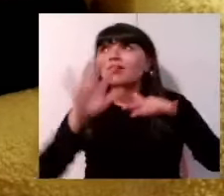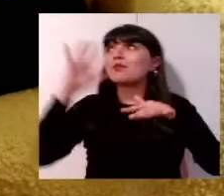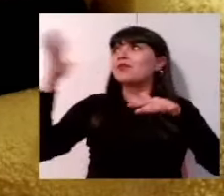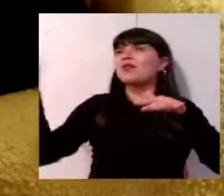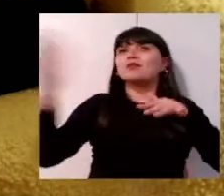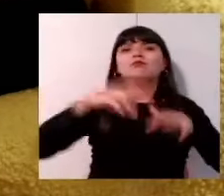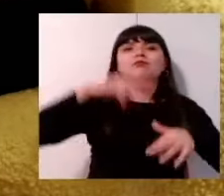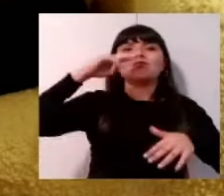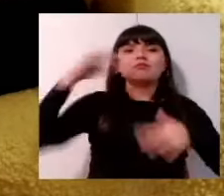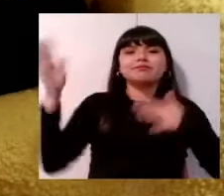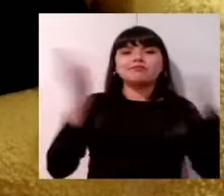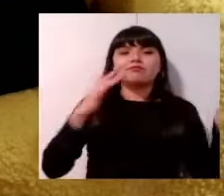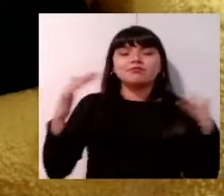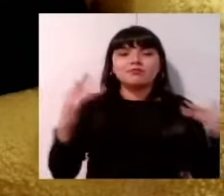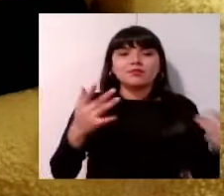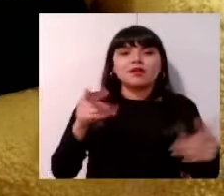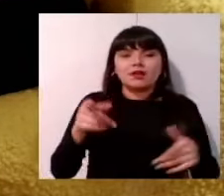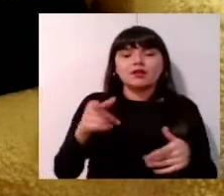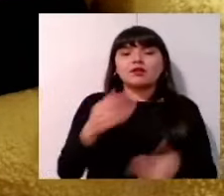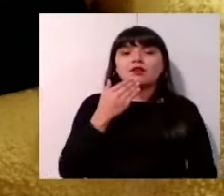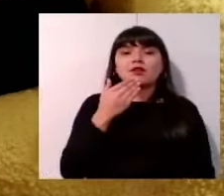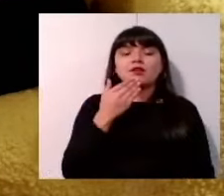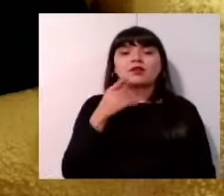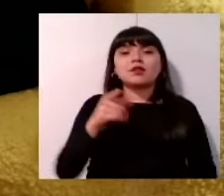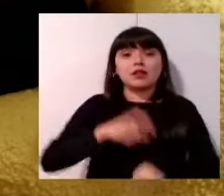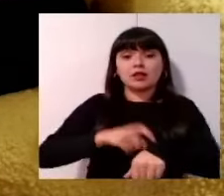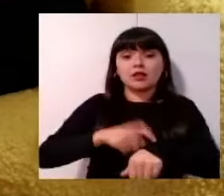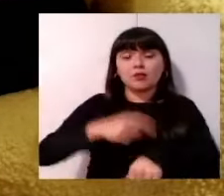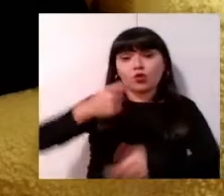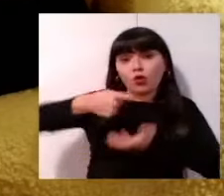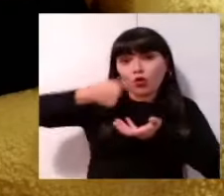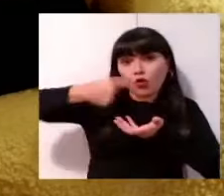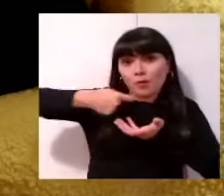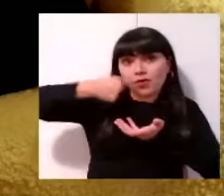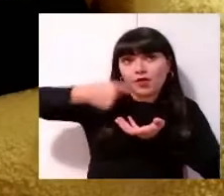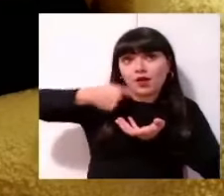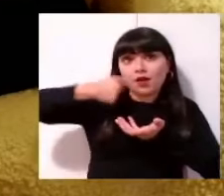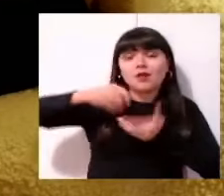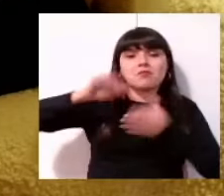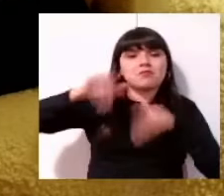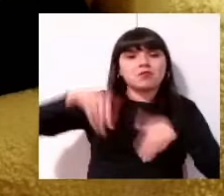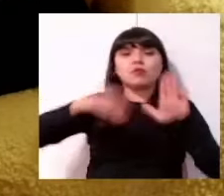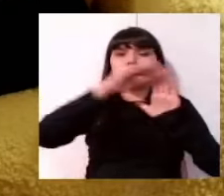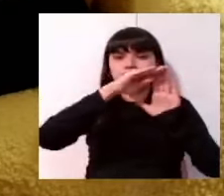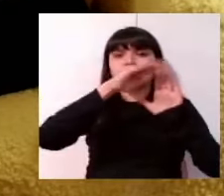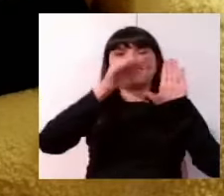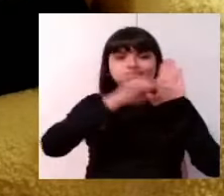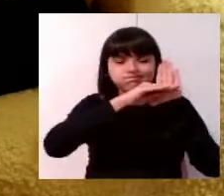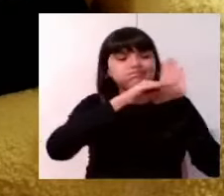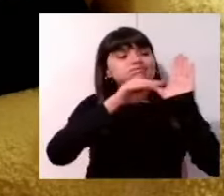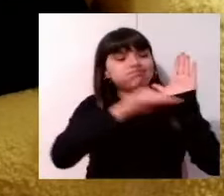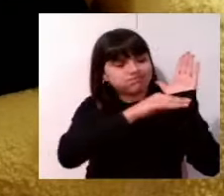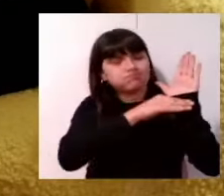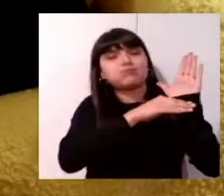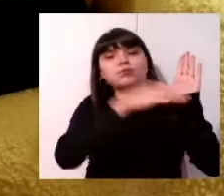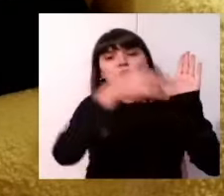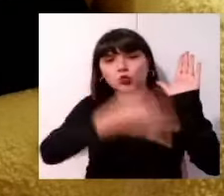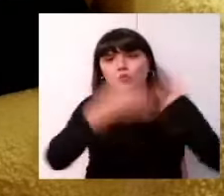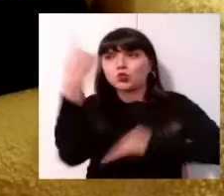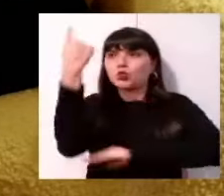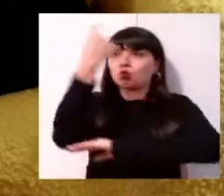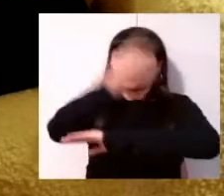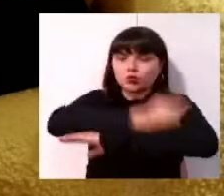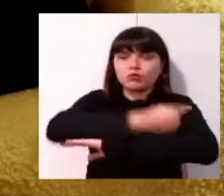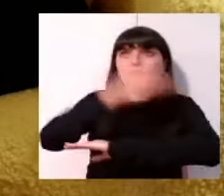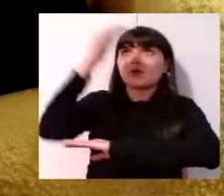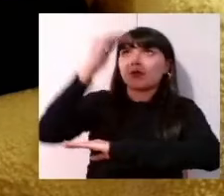que los tiempos de comida también sean siempre los mismos, muy respetados. Eso también va a ir regulando este